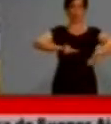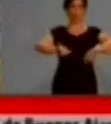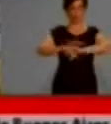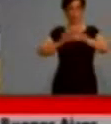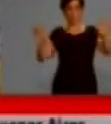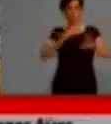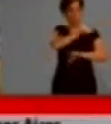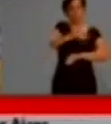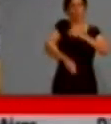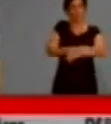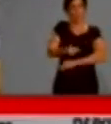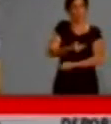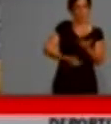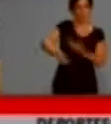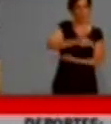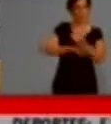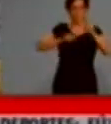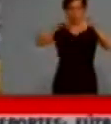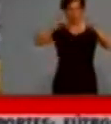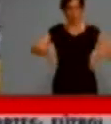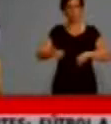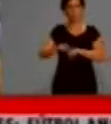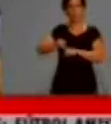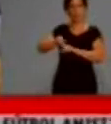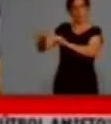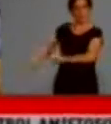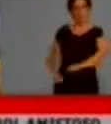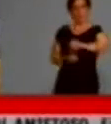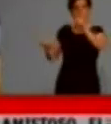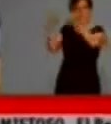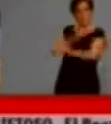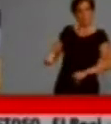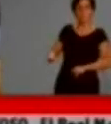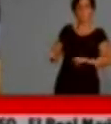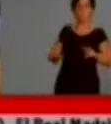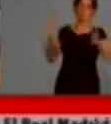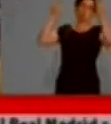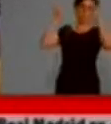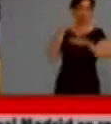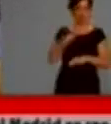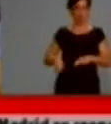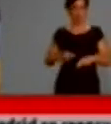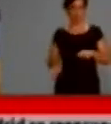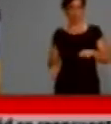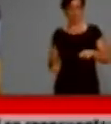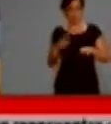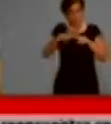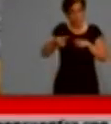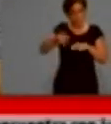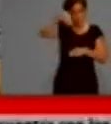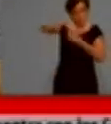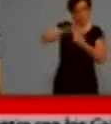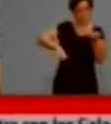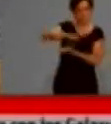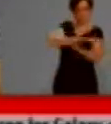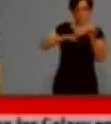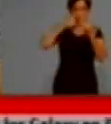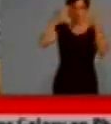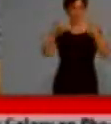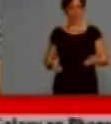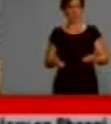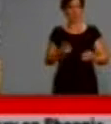como colaborador necesario, como encubridor político de una red de corrupción. Sin